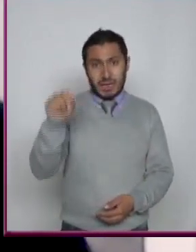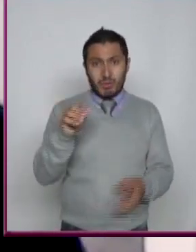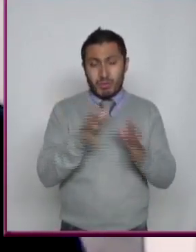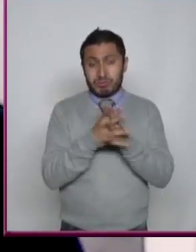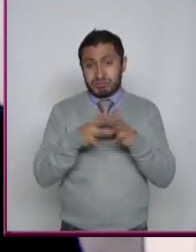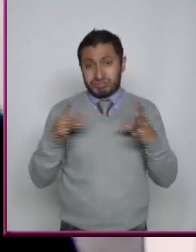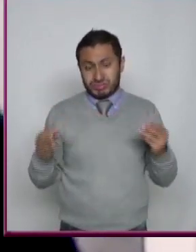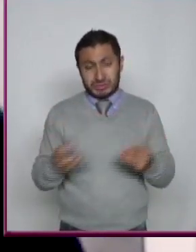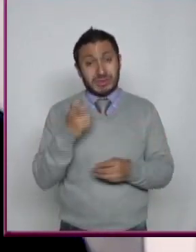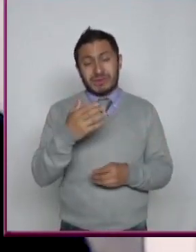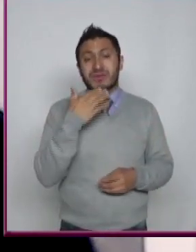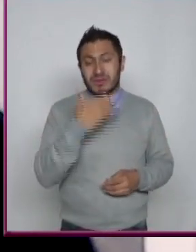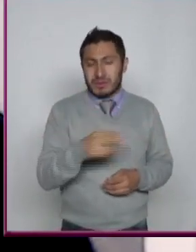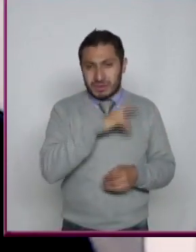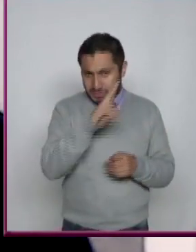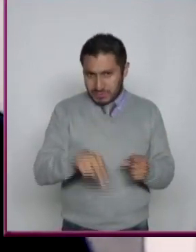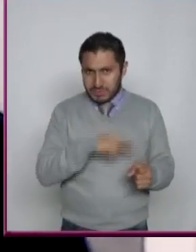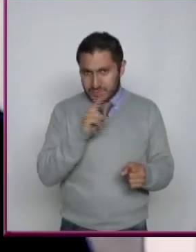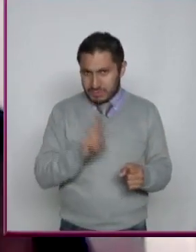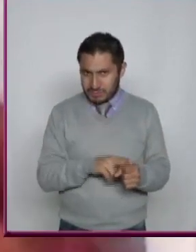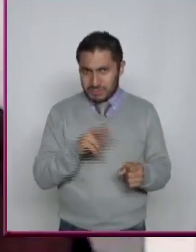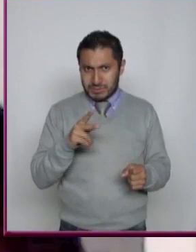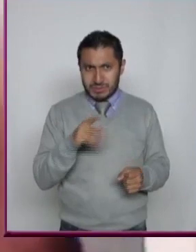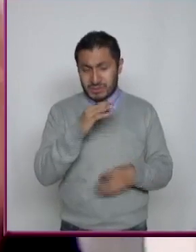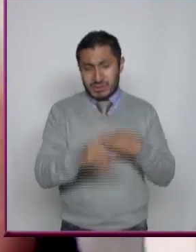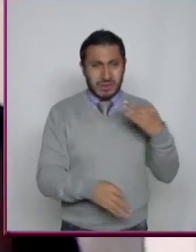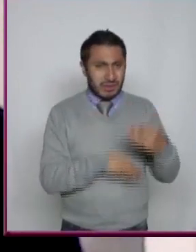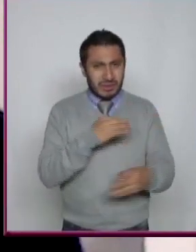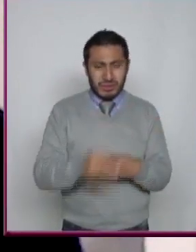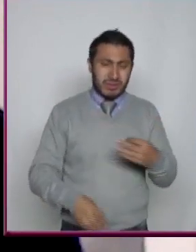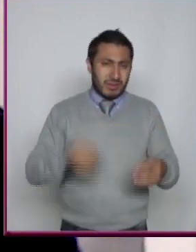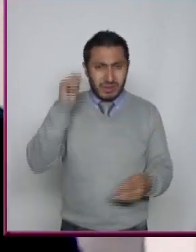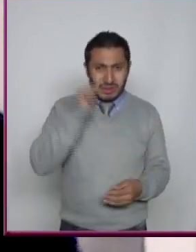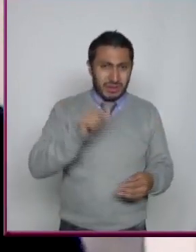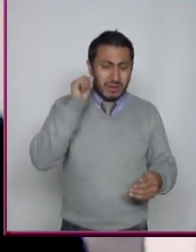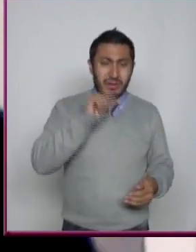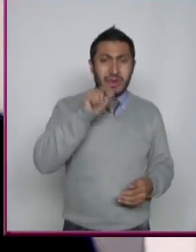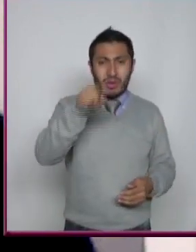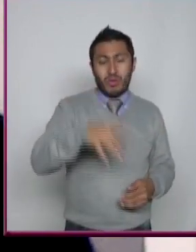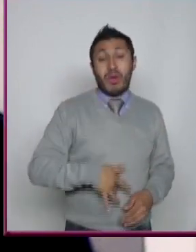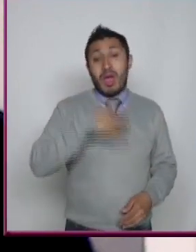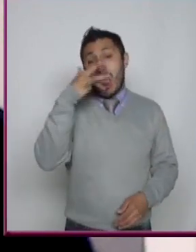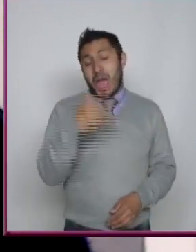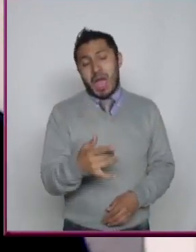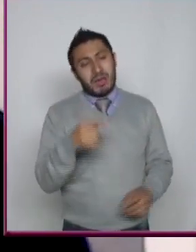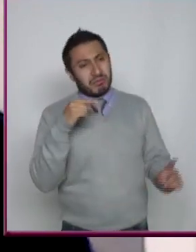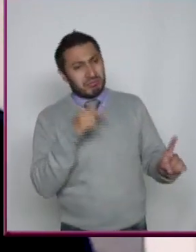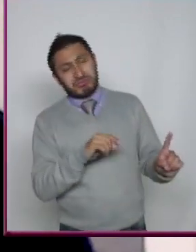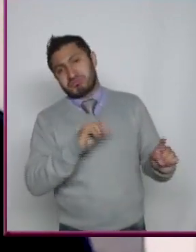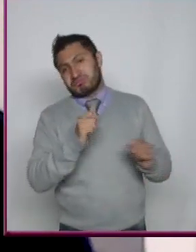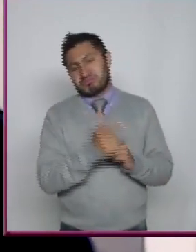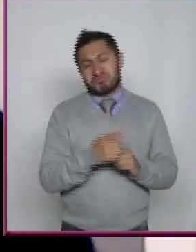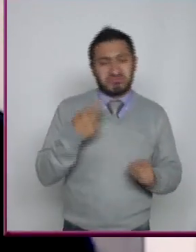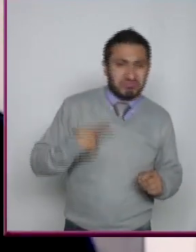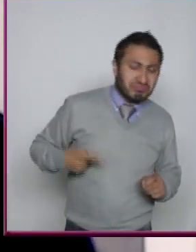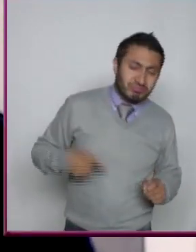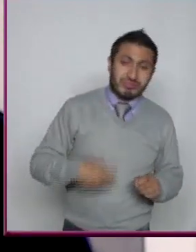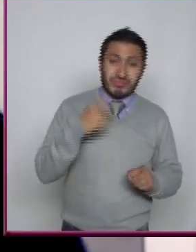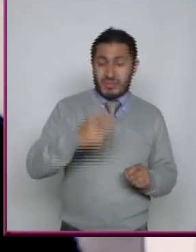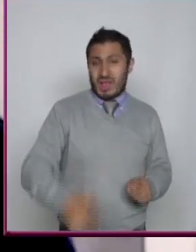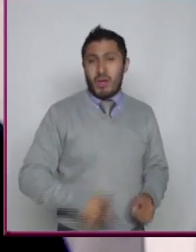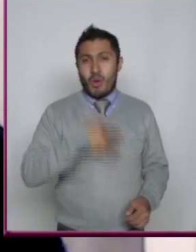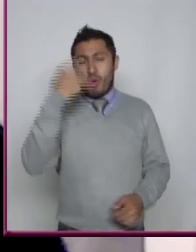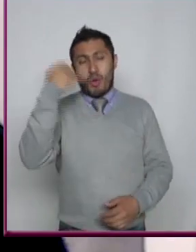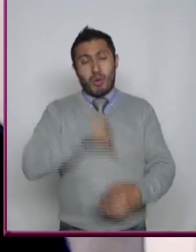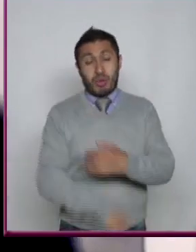eso está bien, y es completamente normal, ¿no? Todas las veces que te enamores de alguien, en algún momento toda esa intensidad